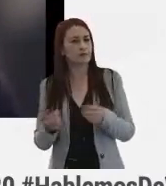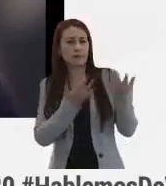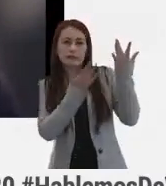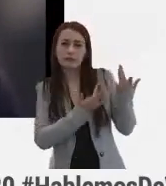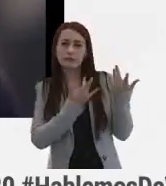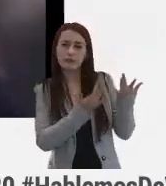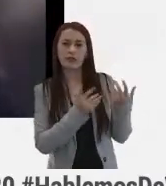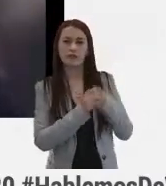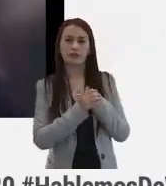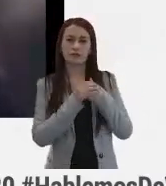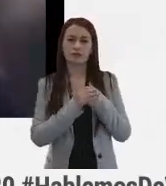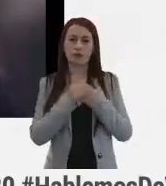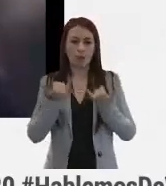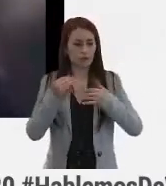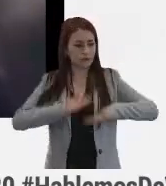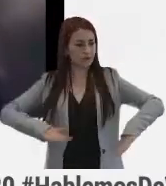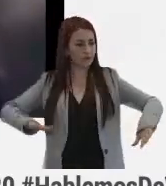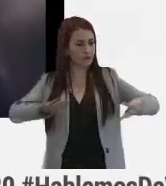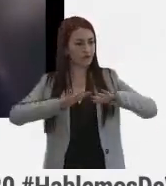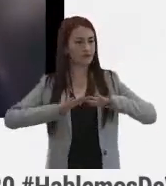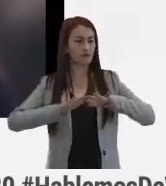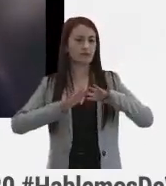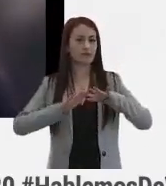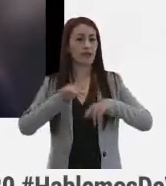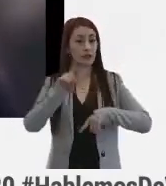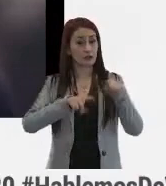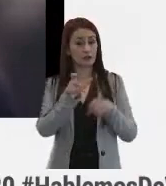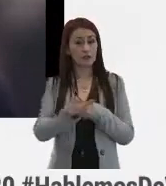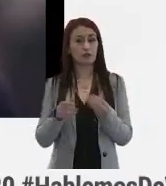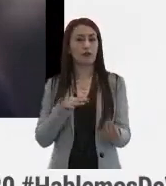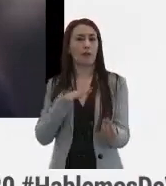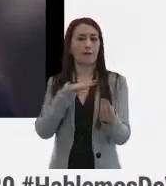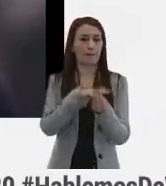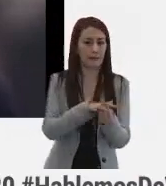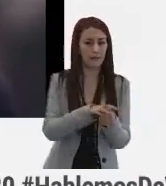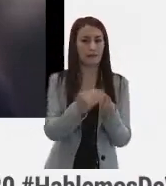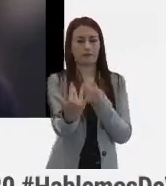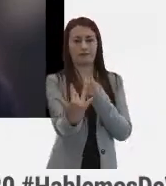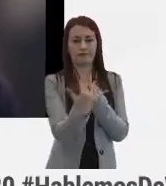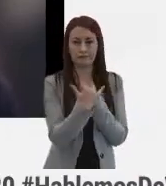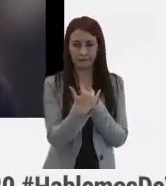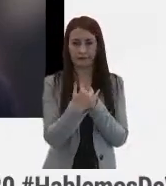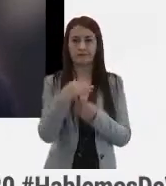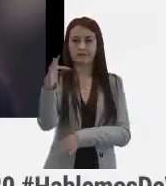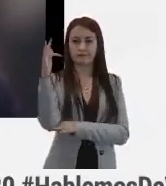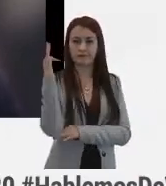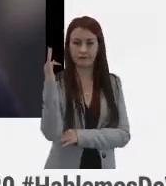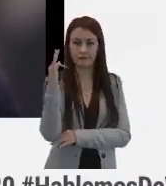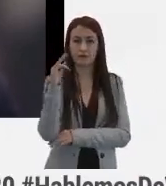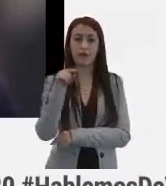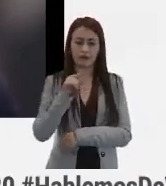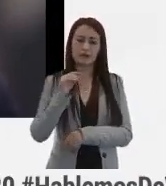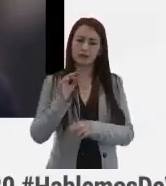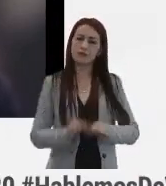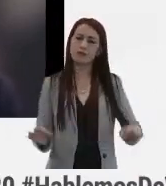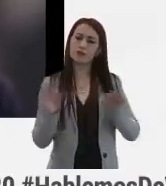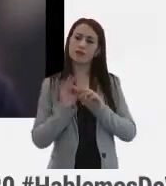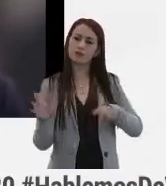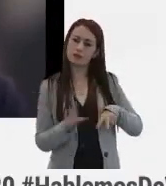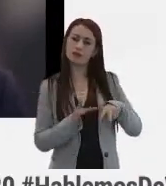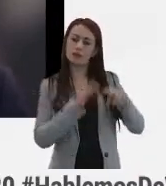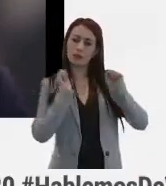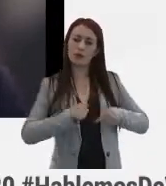de un espacio en el que víctimas, victimarios y testigos acuden motivados por